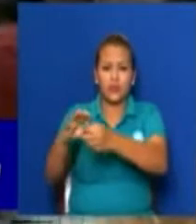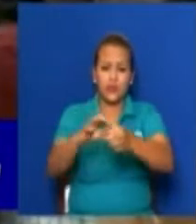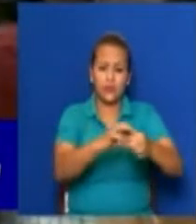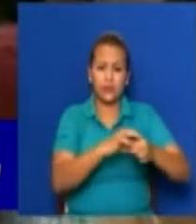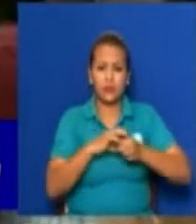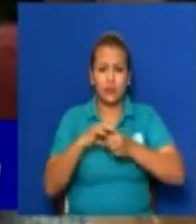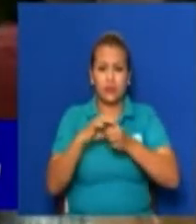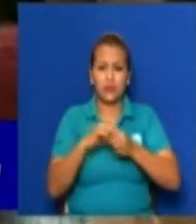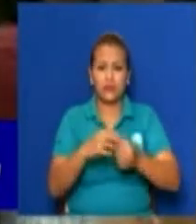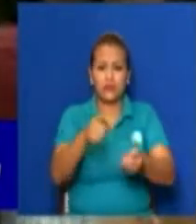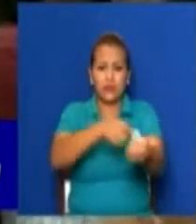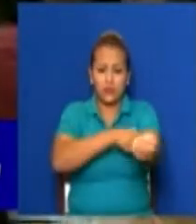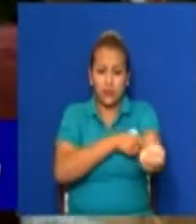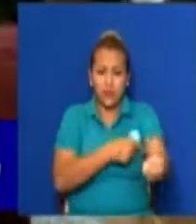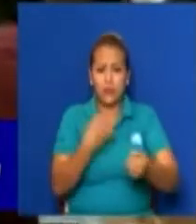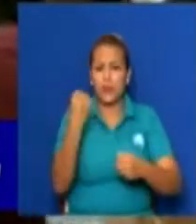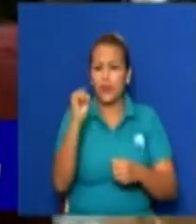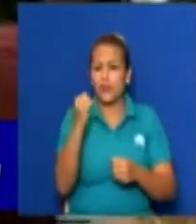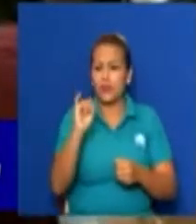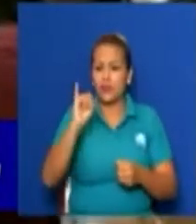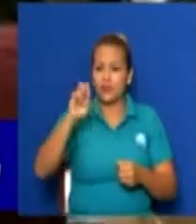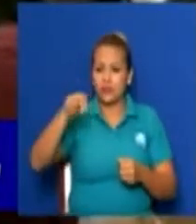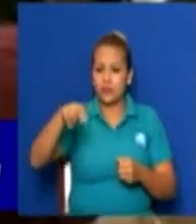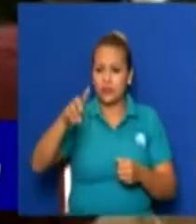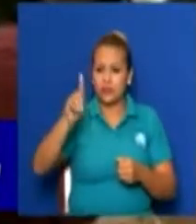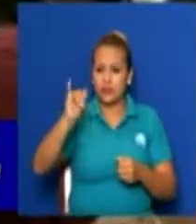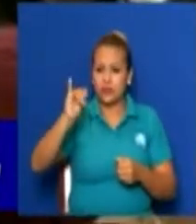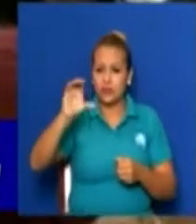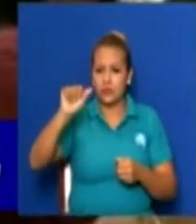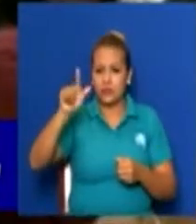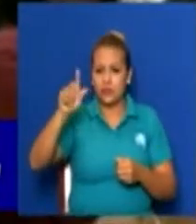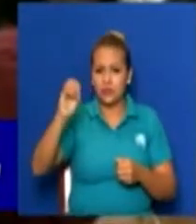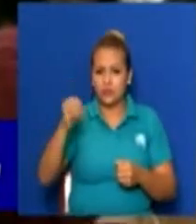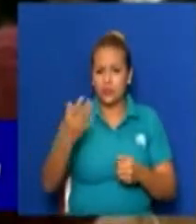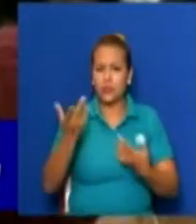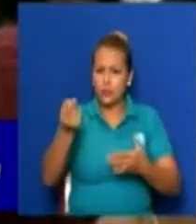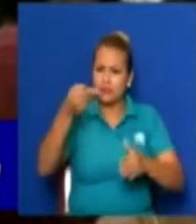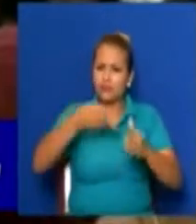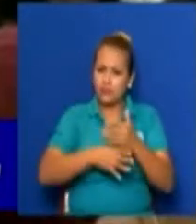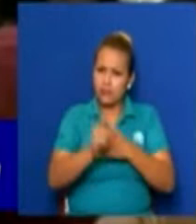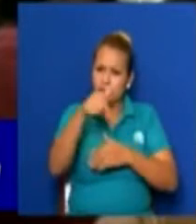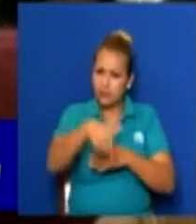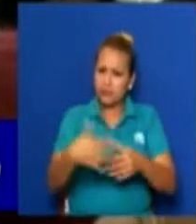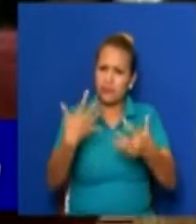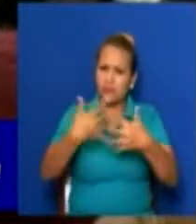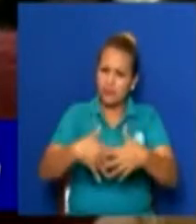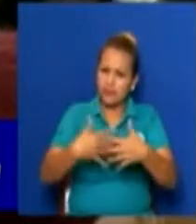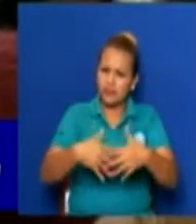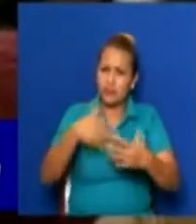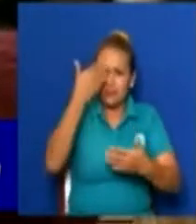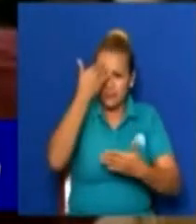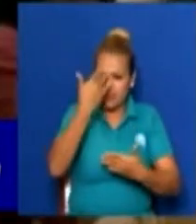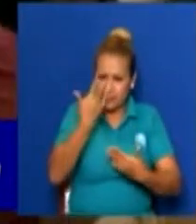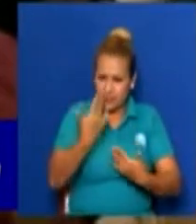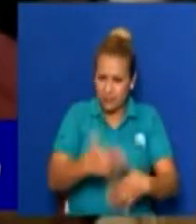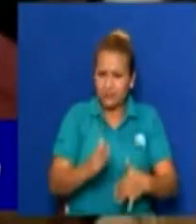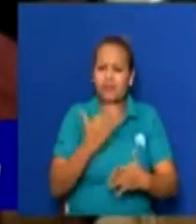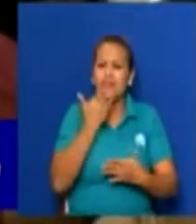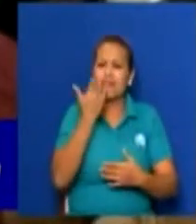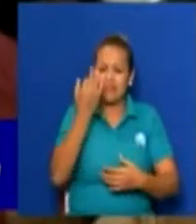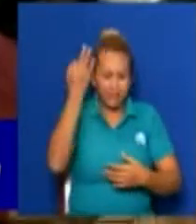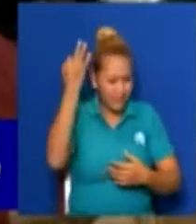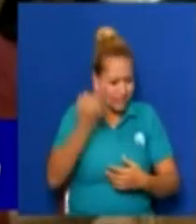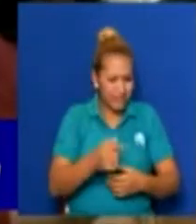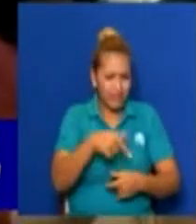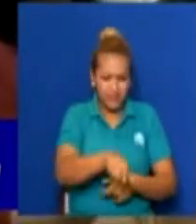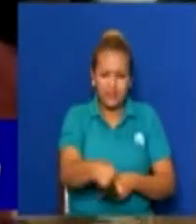los hermanos sindicales que andan metidos adentro en las empresas, saben bien todo lo que pasa adentro en